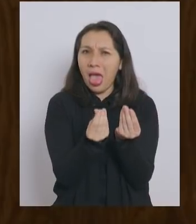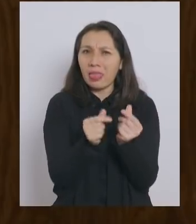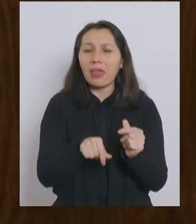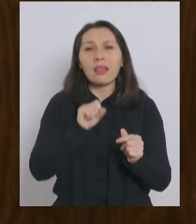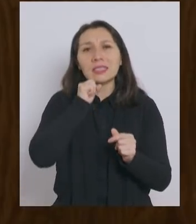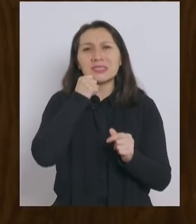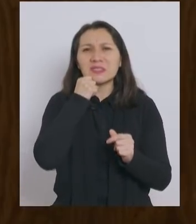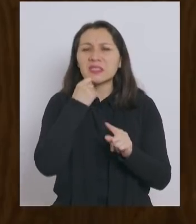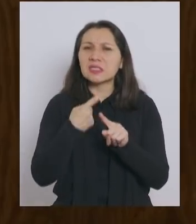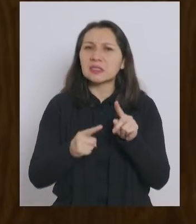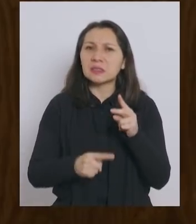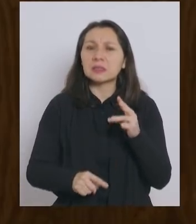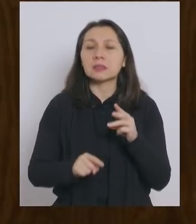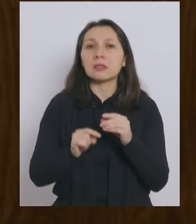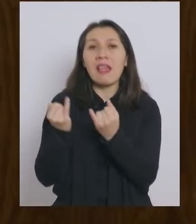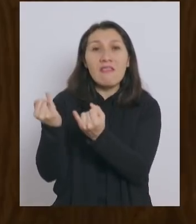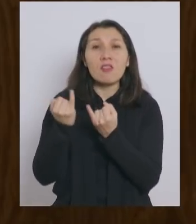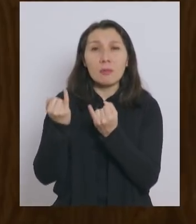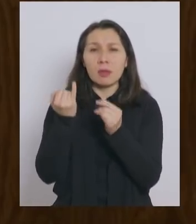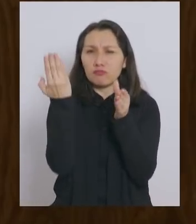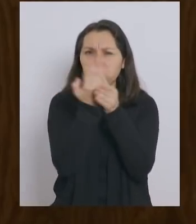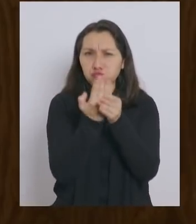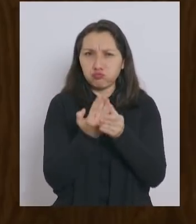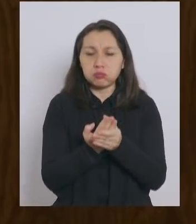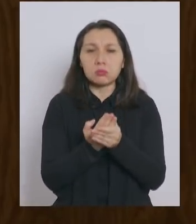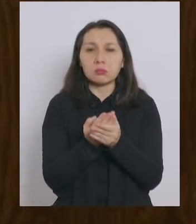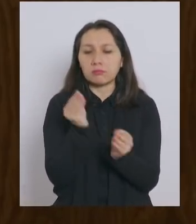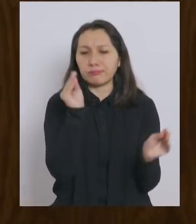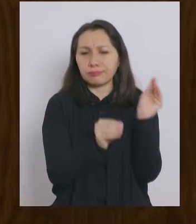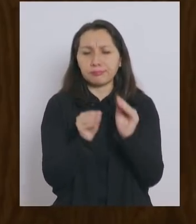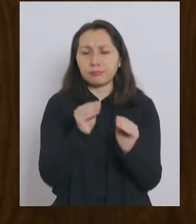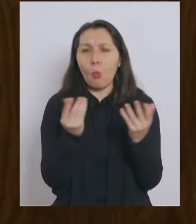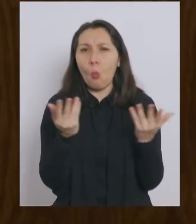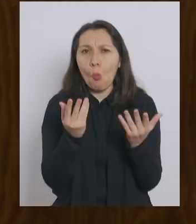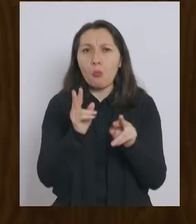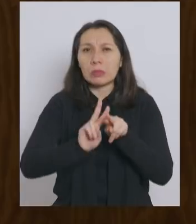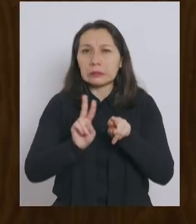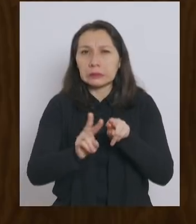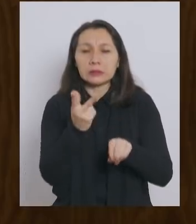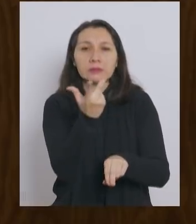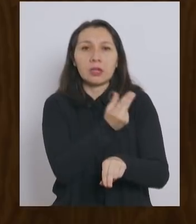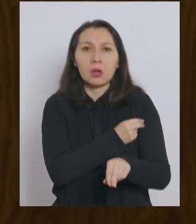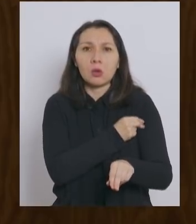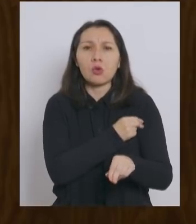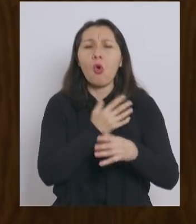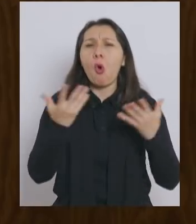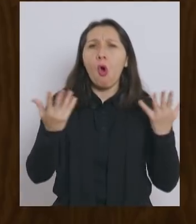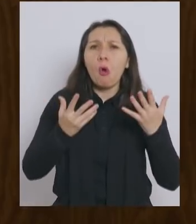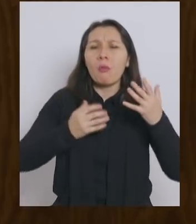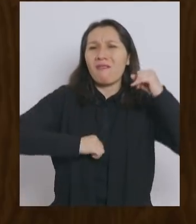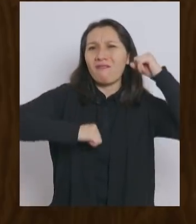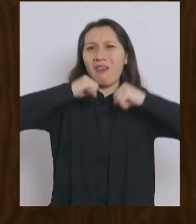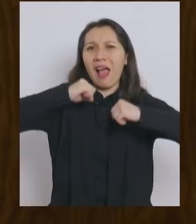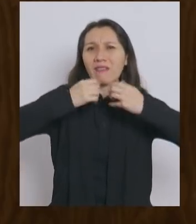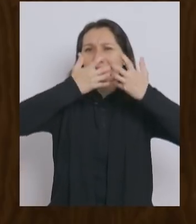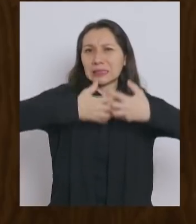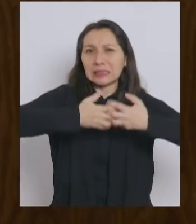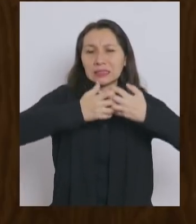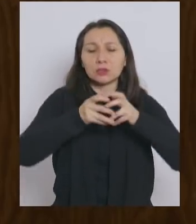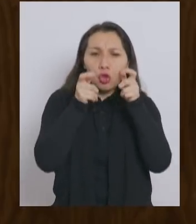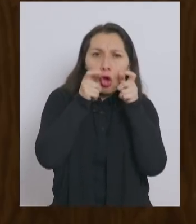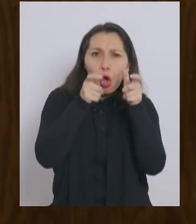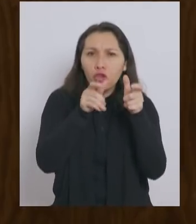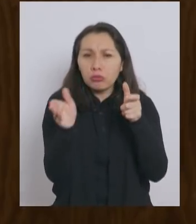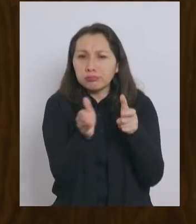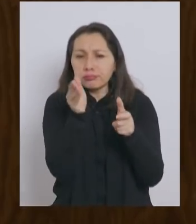calidad se refiere a todos aquellos antecedentes de formulación de la vacuna, de su proceso de fabricación, los controles en